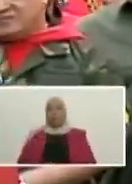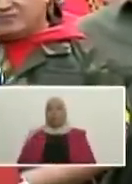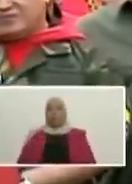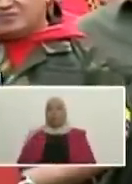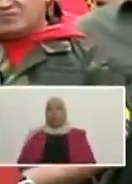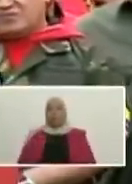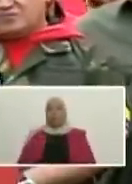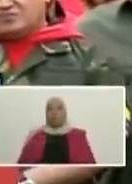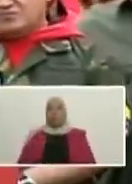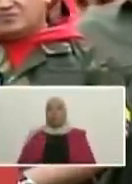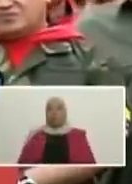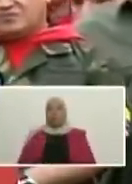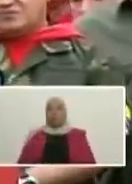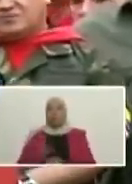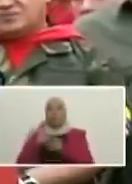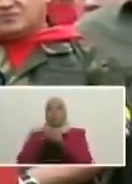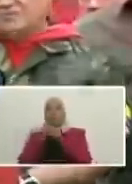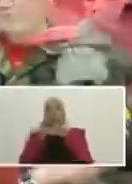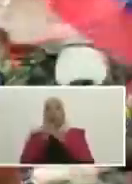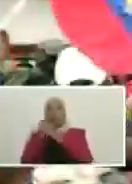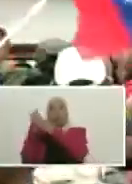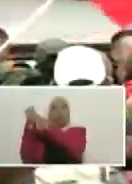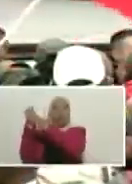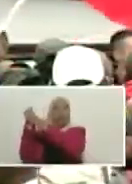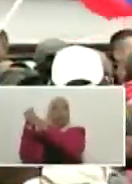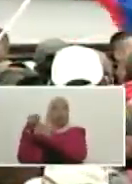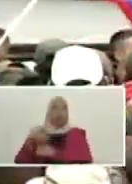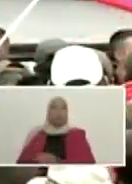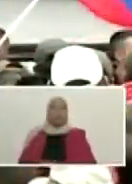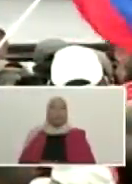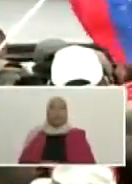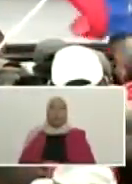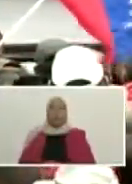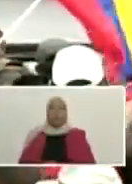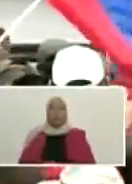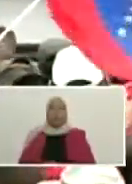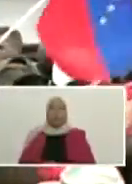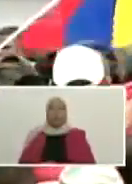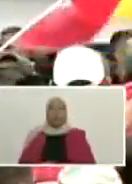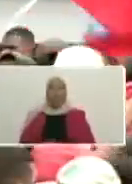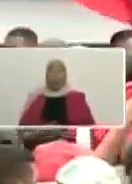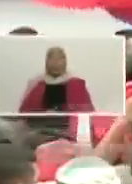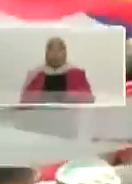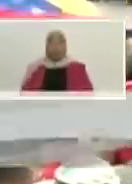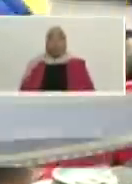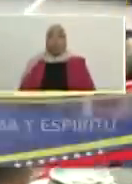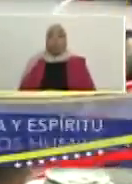compañeros, líderes políticos, líderes civiles,